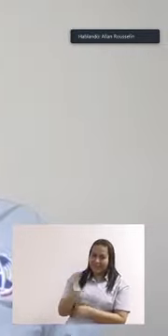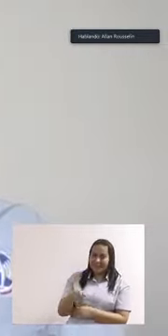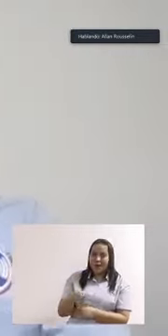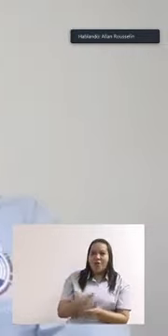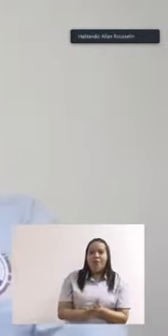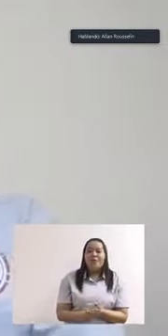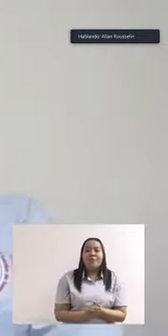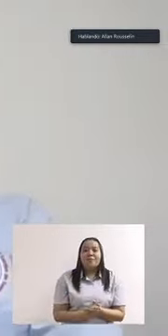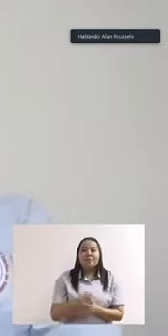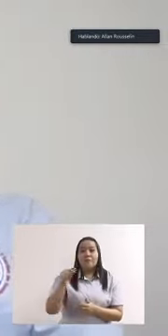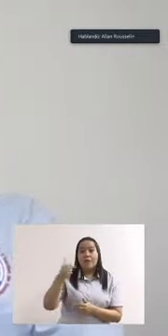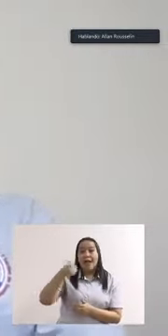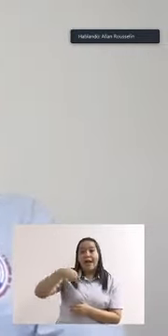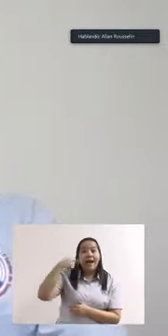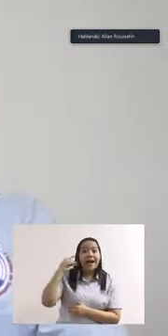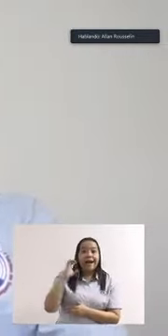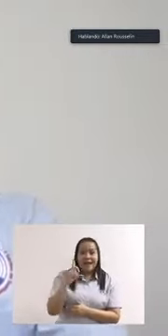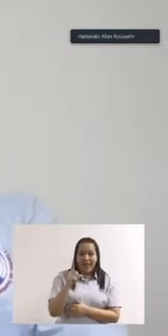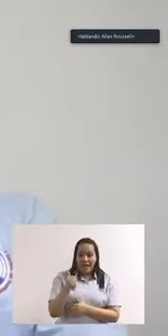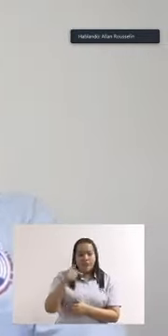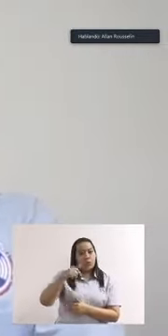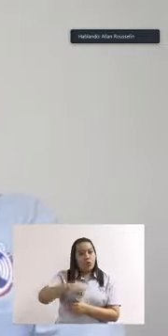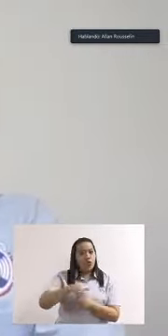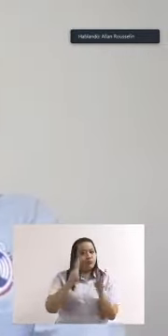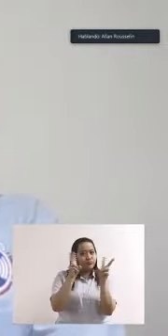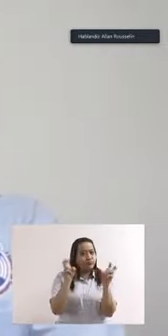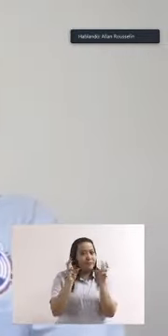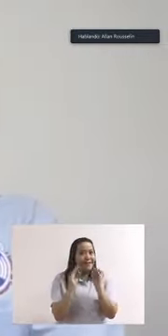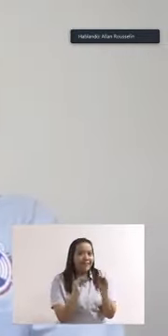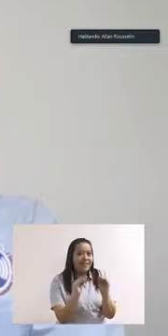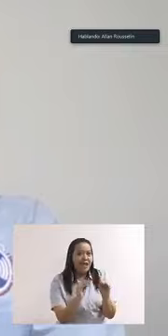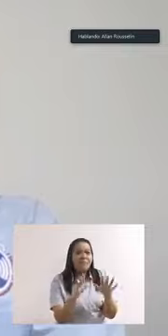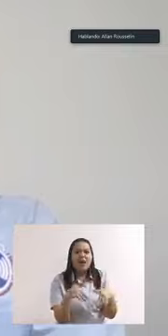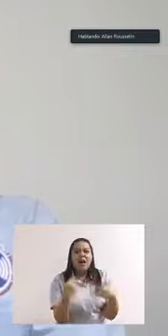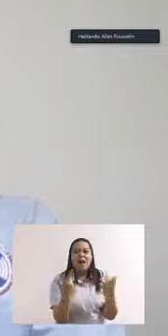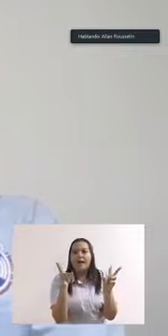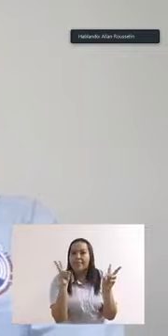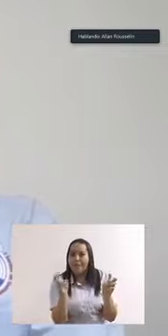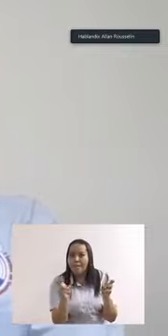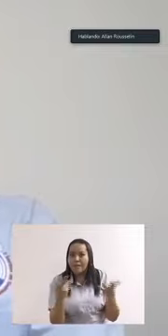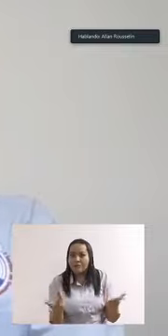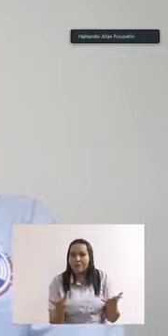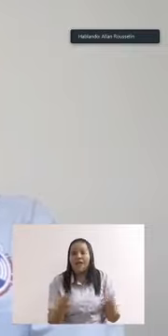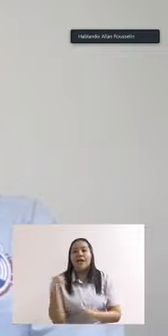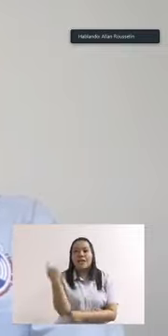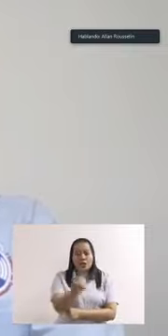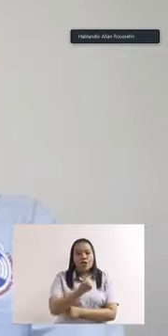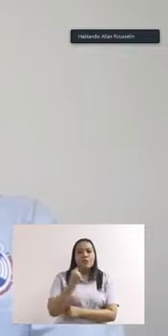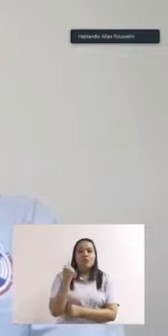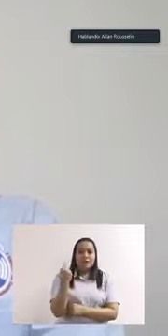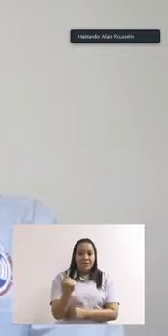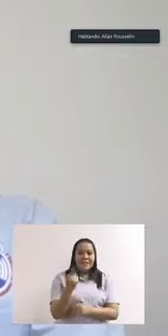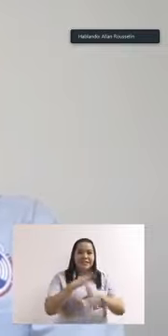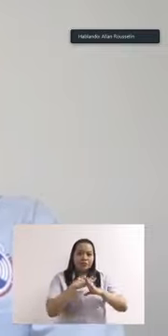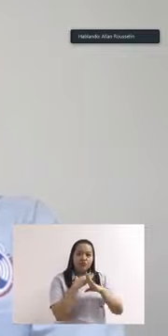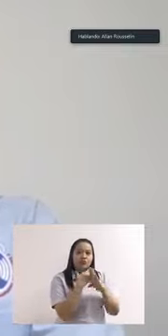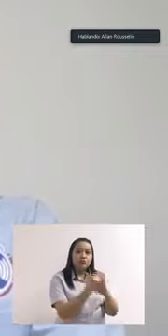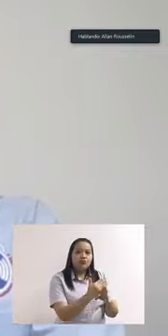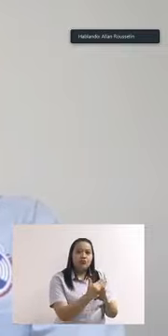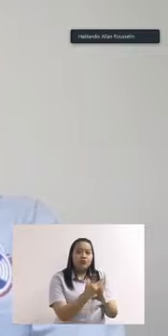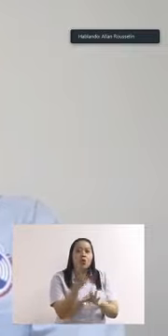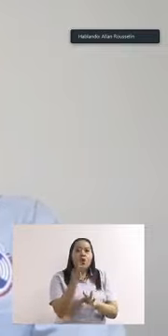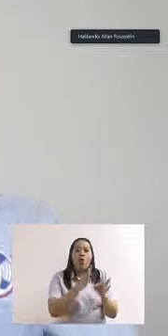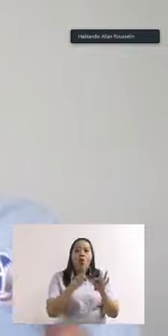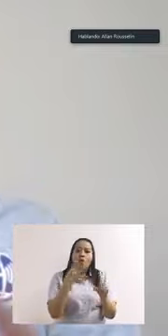estar desarrollando el tema importancia de la prevención e intervención temprana para el cuidado